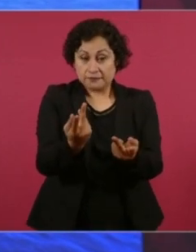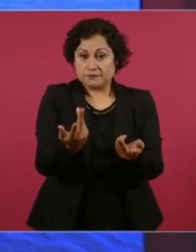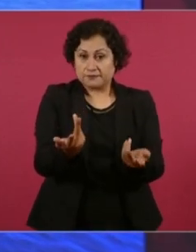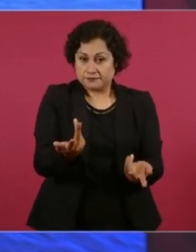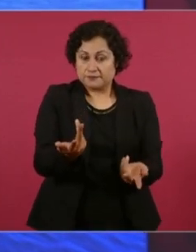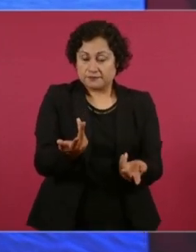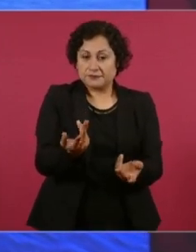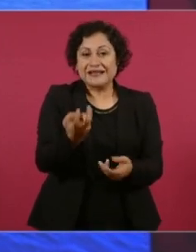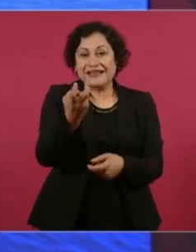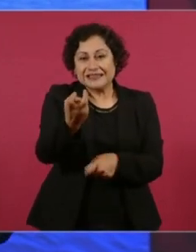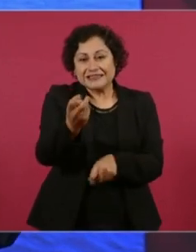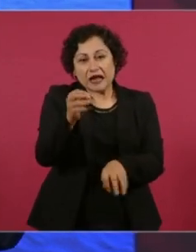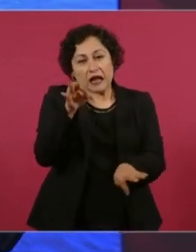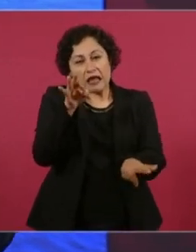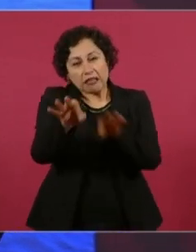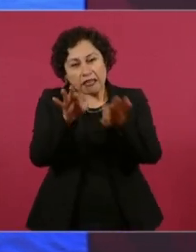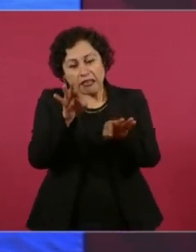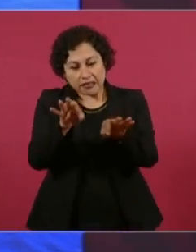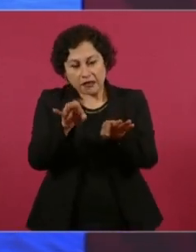porque nunca,